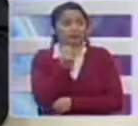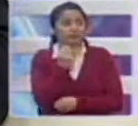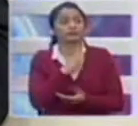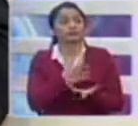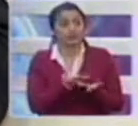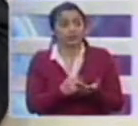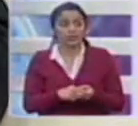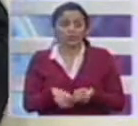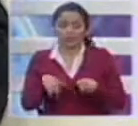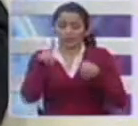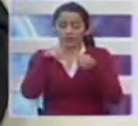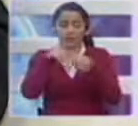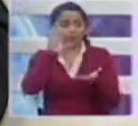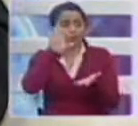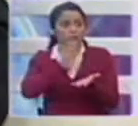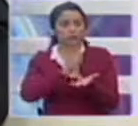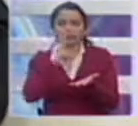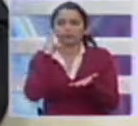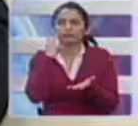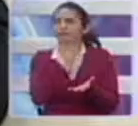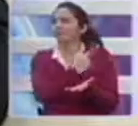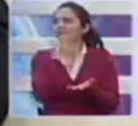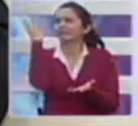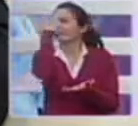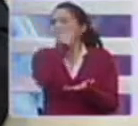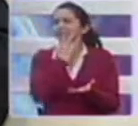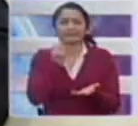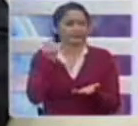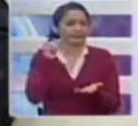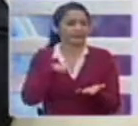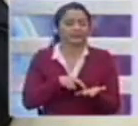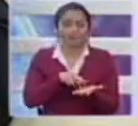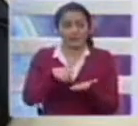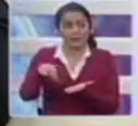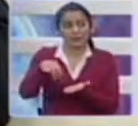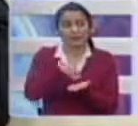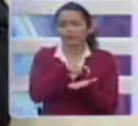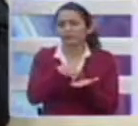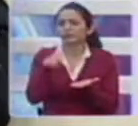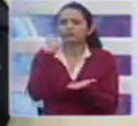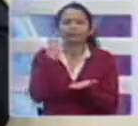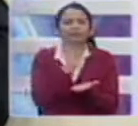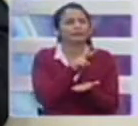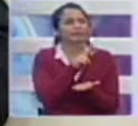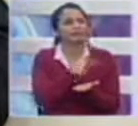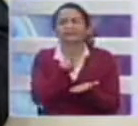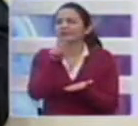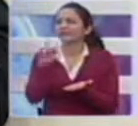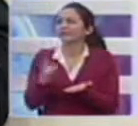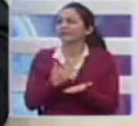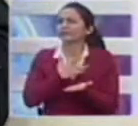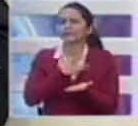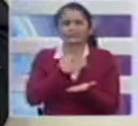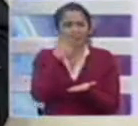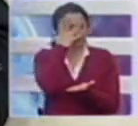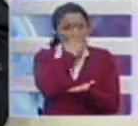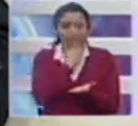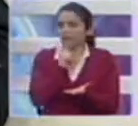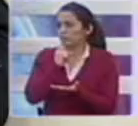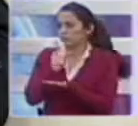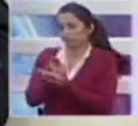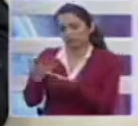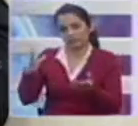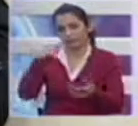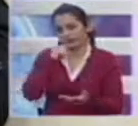Quito es espectacular. O sea, es espectacular. Caminar por el centro histórico es una... Es una cuestión de sueño. Es lindísimo, así es.